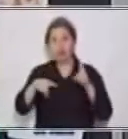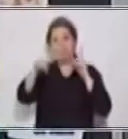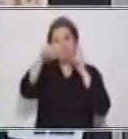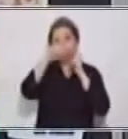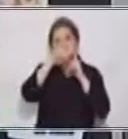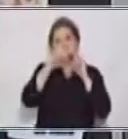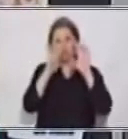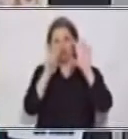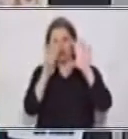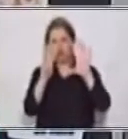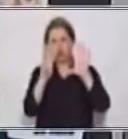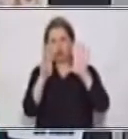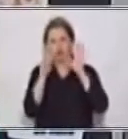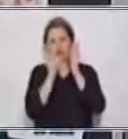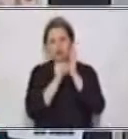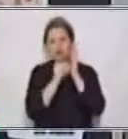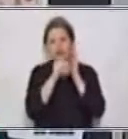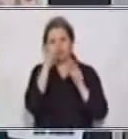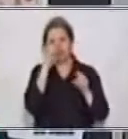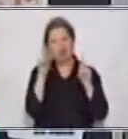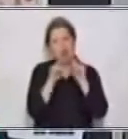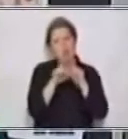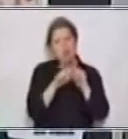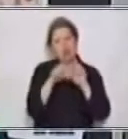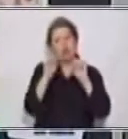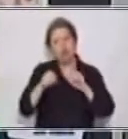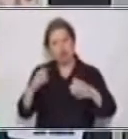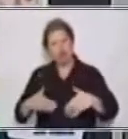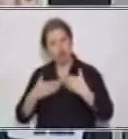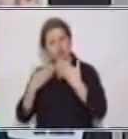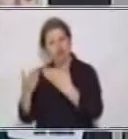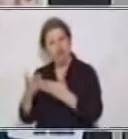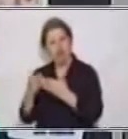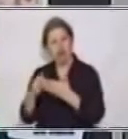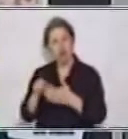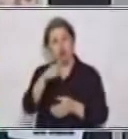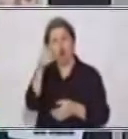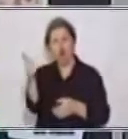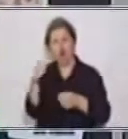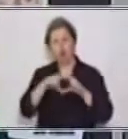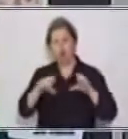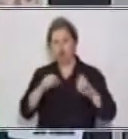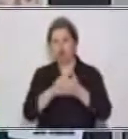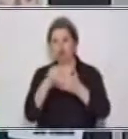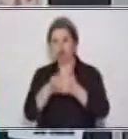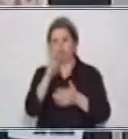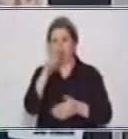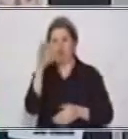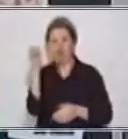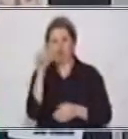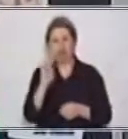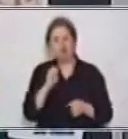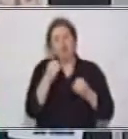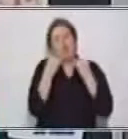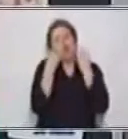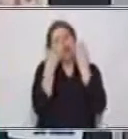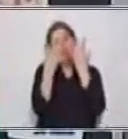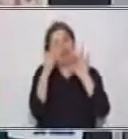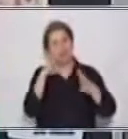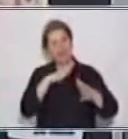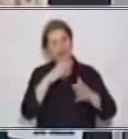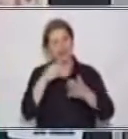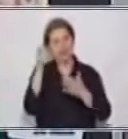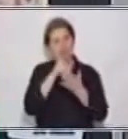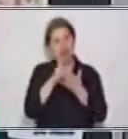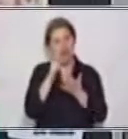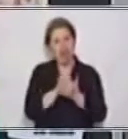Aunque también puedo entregar otro billete de a 20 y voy a recibir vuelto. ¿Cuánto sería devuelto si yo tengo que pagar 8 quetzales y doy